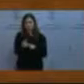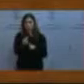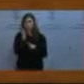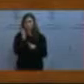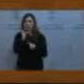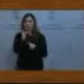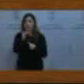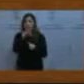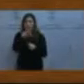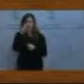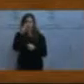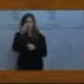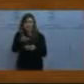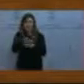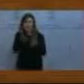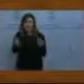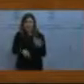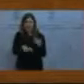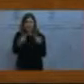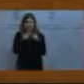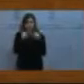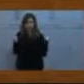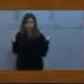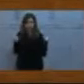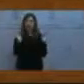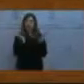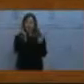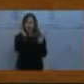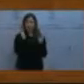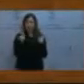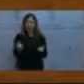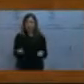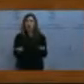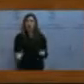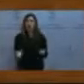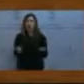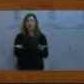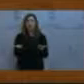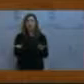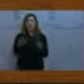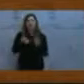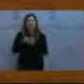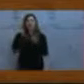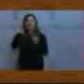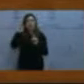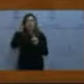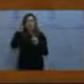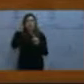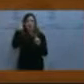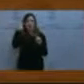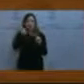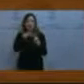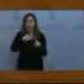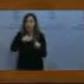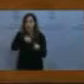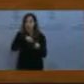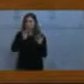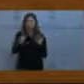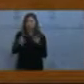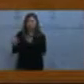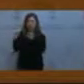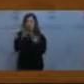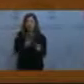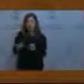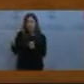para los asturianos. Y que ese era nuestro primer objetivo, y lo sigue siendo, defender el interés general de